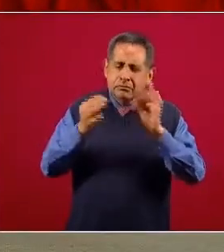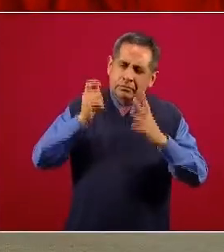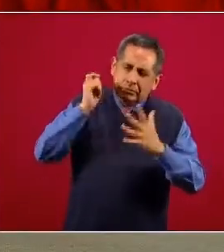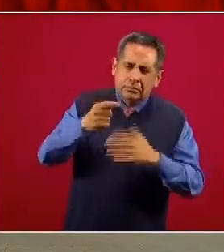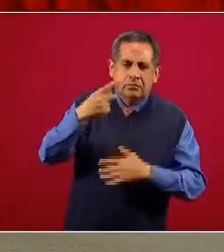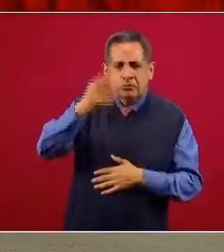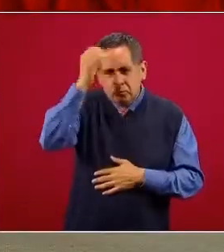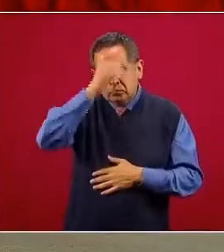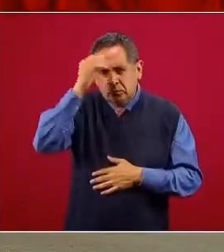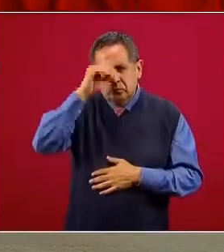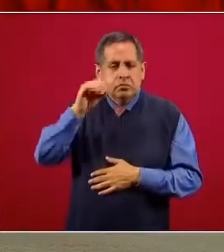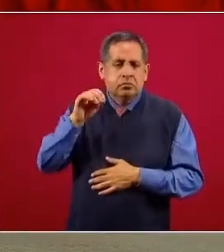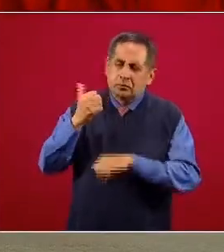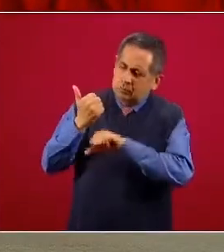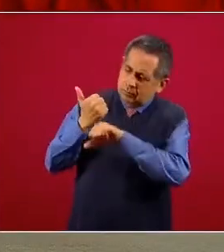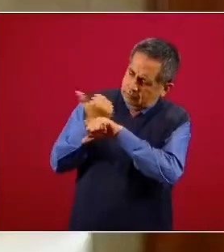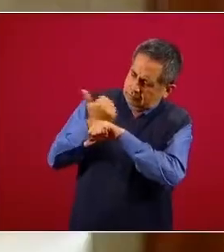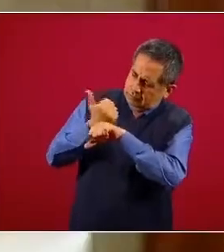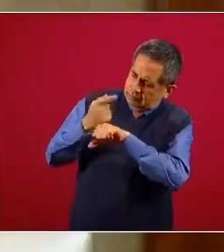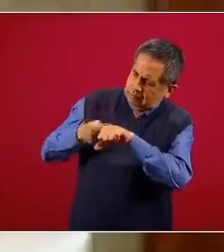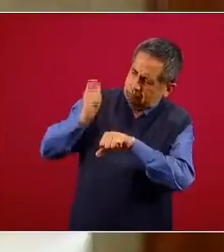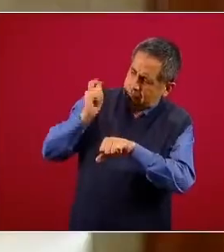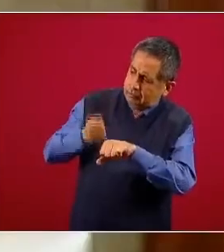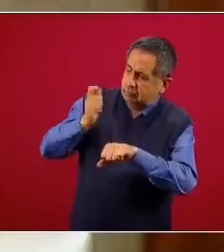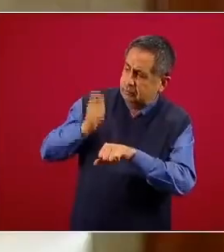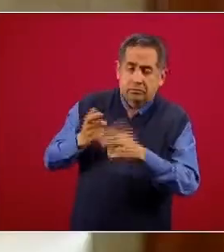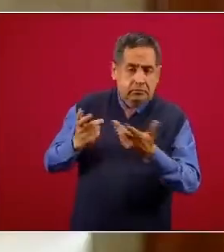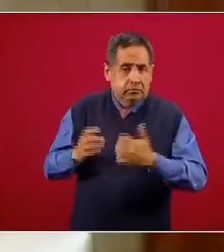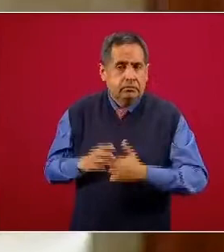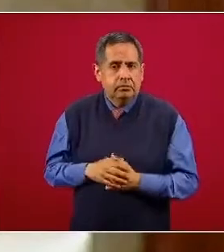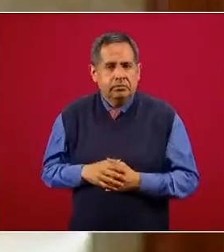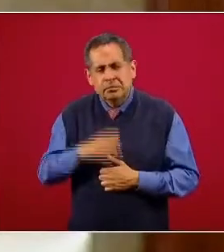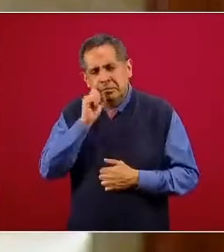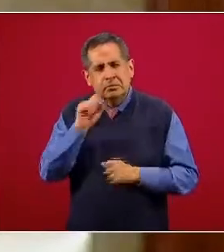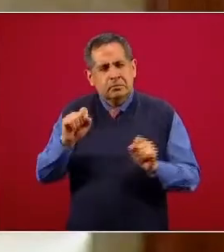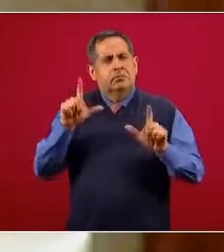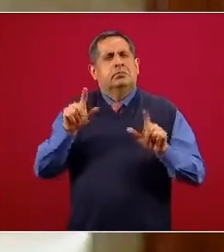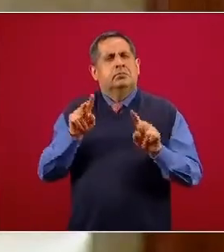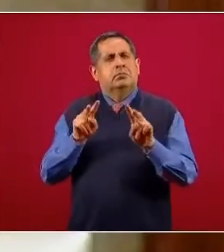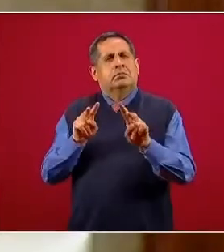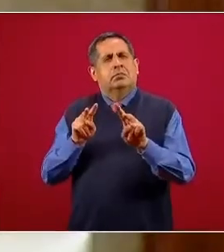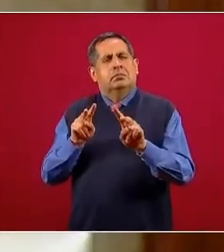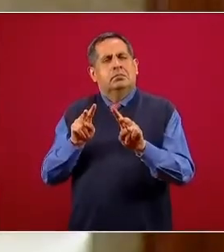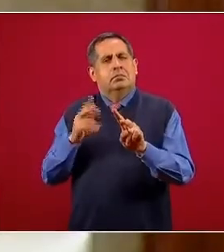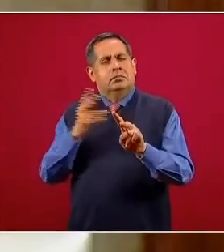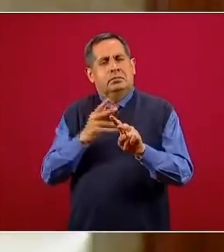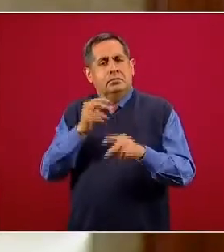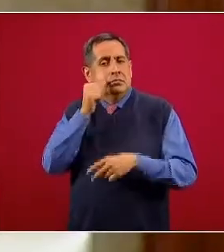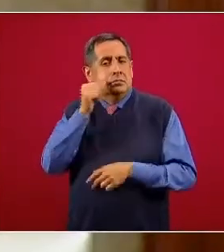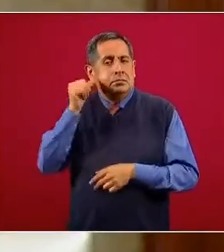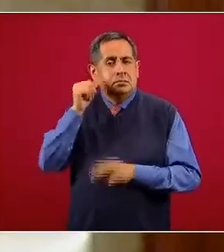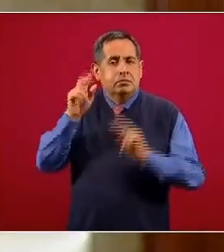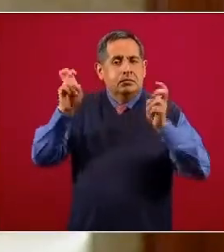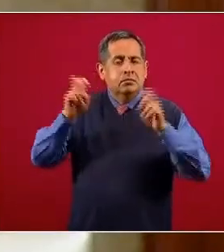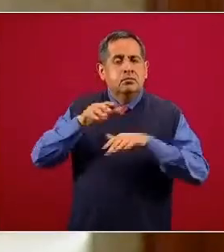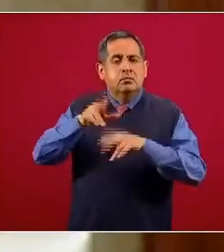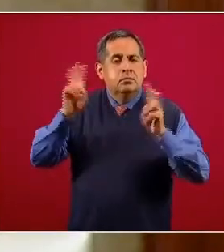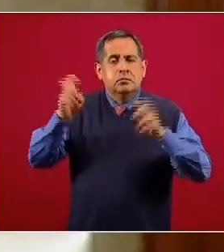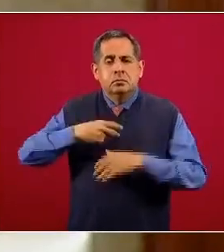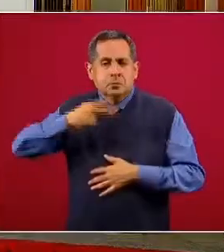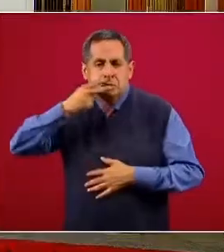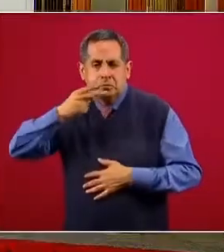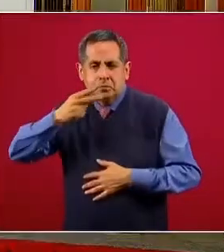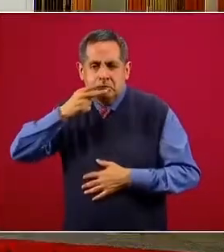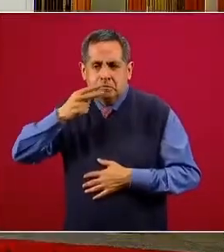su opinión. Y número 2, me llamó mucho la atención la presentación que se hizo el día de ayer sobre el tema del tabaquismo.